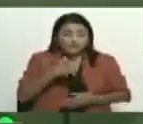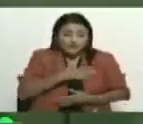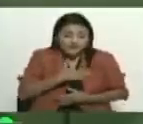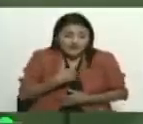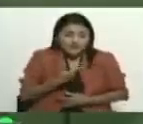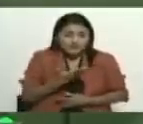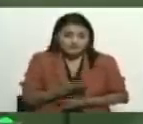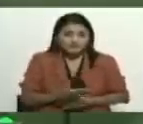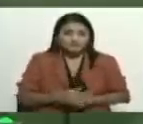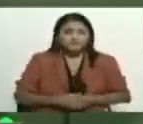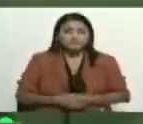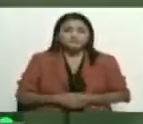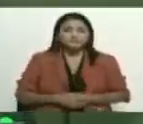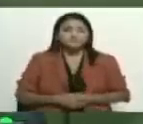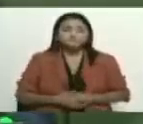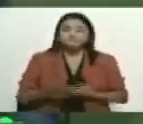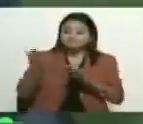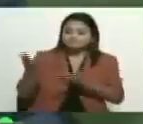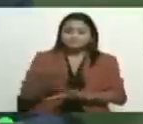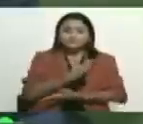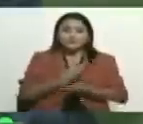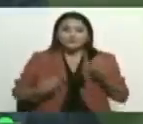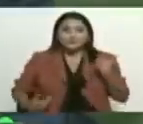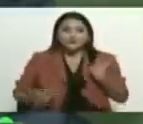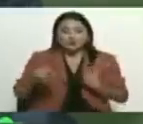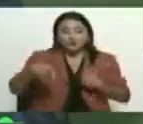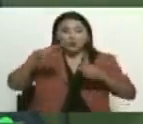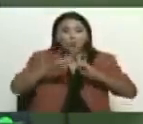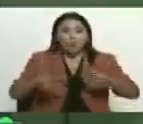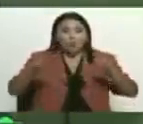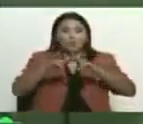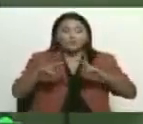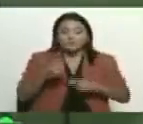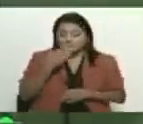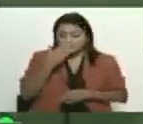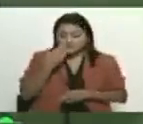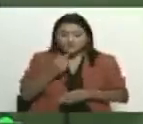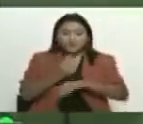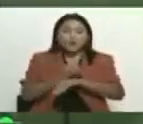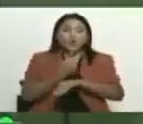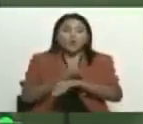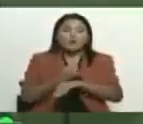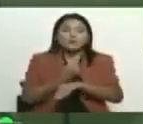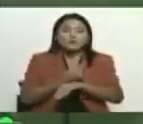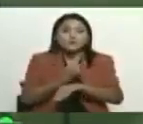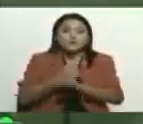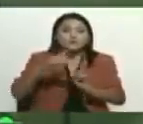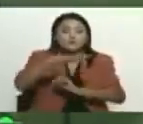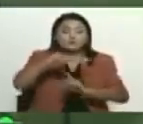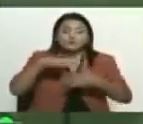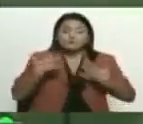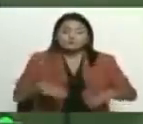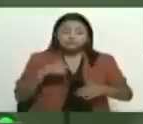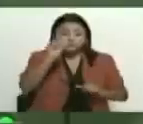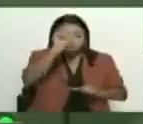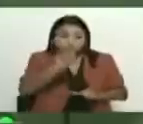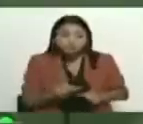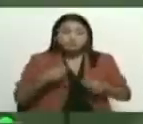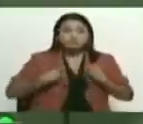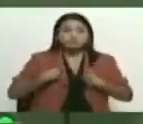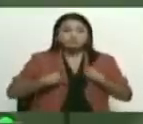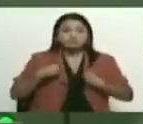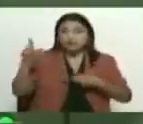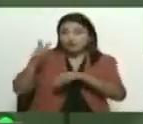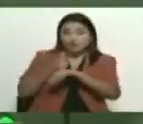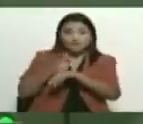nacionales. Señor presidente, en las últimas horas han ocurrido acontecimientos muy preocupantes. El gobierno de los